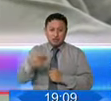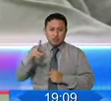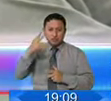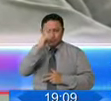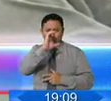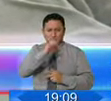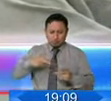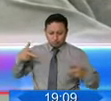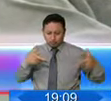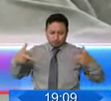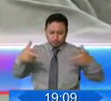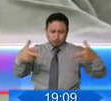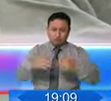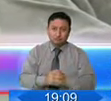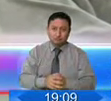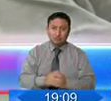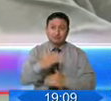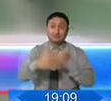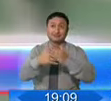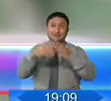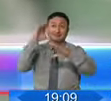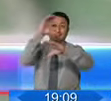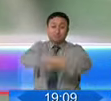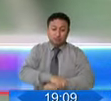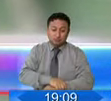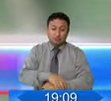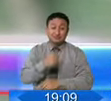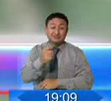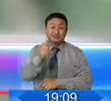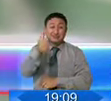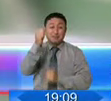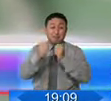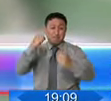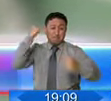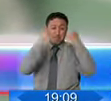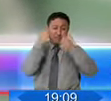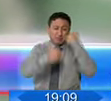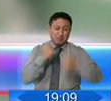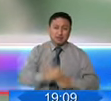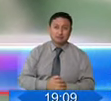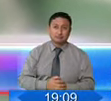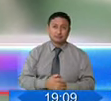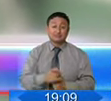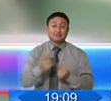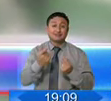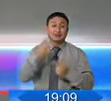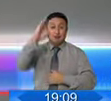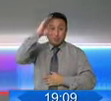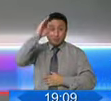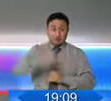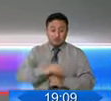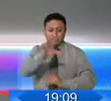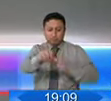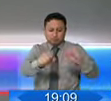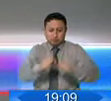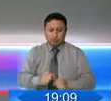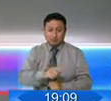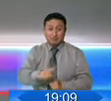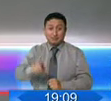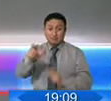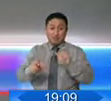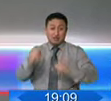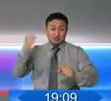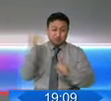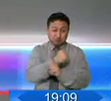sospechosos. Estos fueron alcanzados y estuvieron a punto de ser linchados. La oportuna intervención policial evitó que la turba imponga su